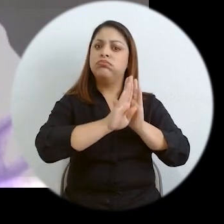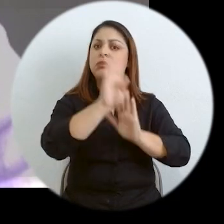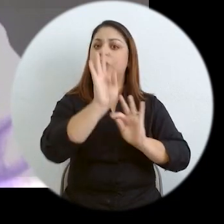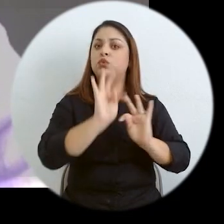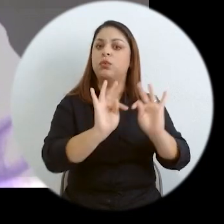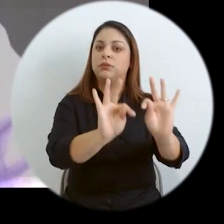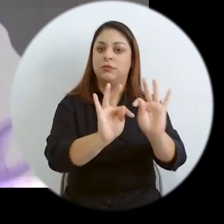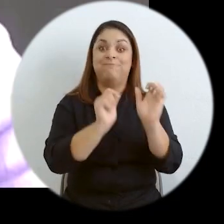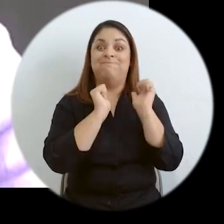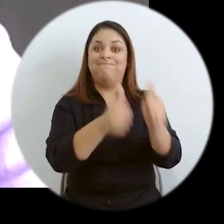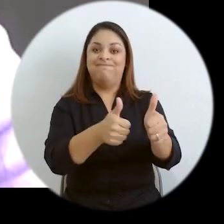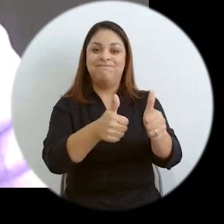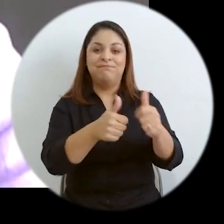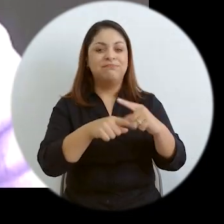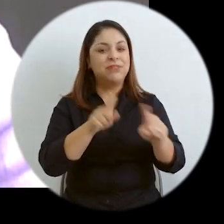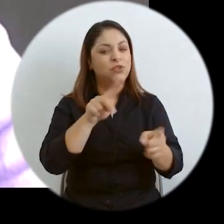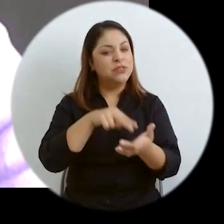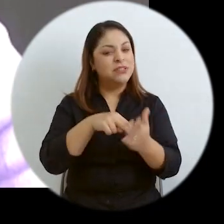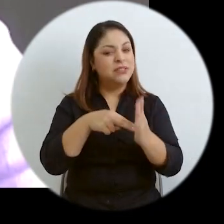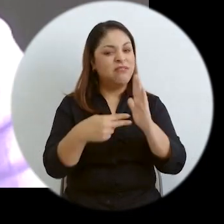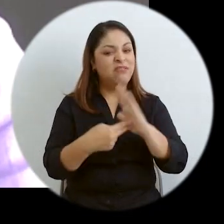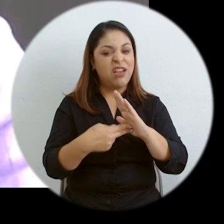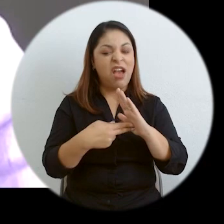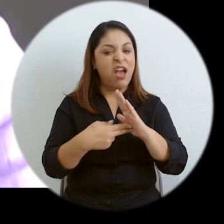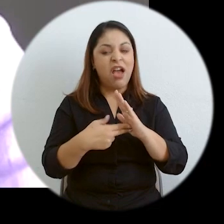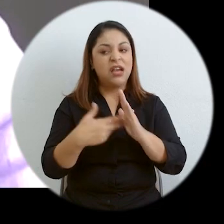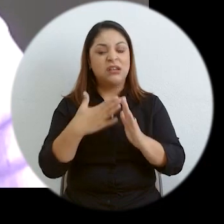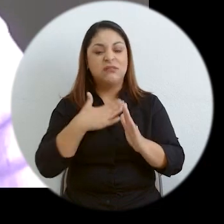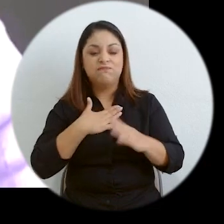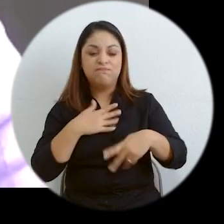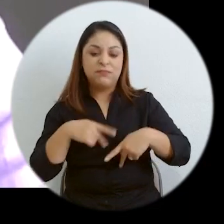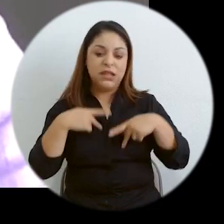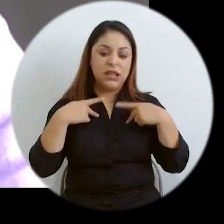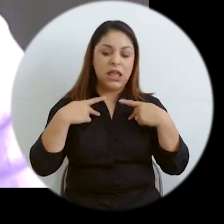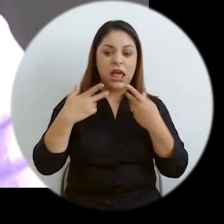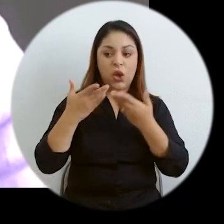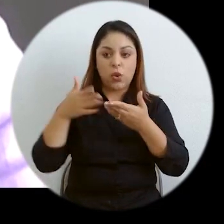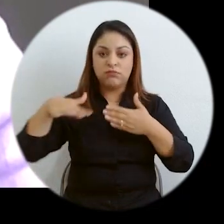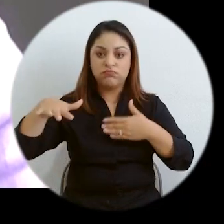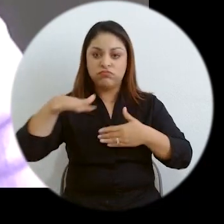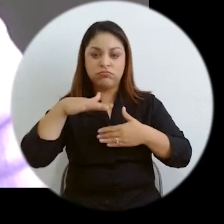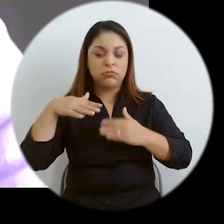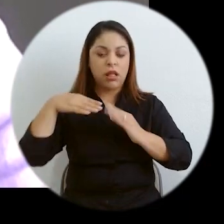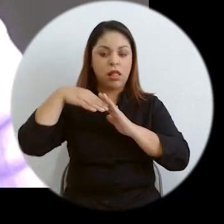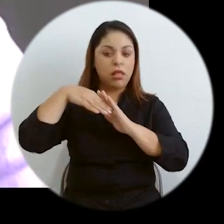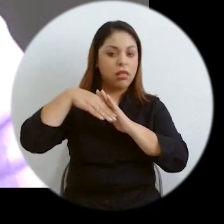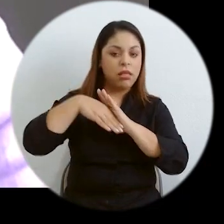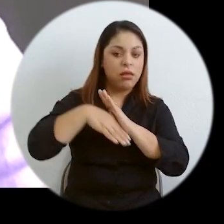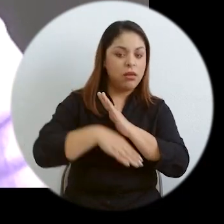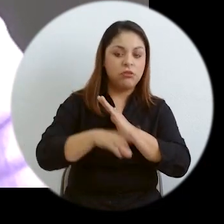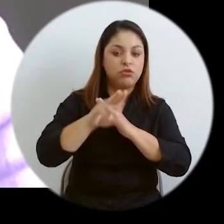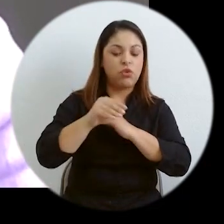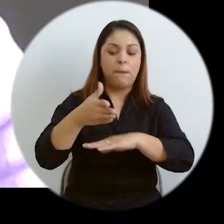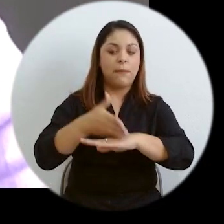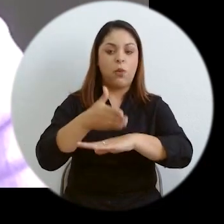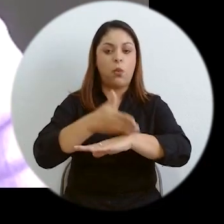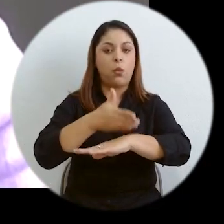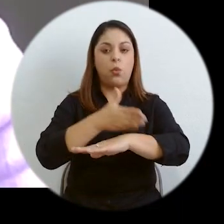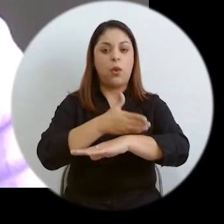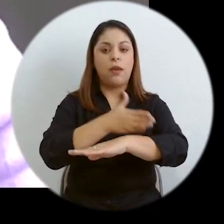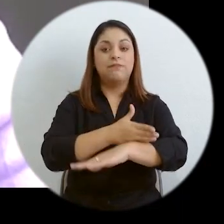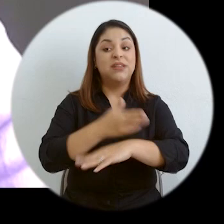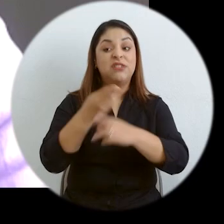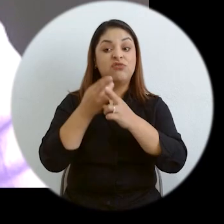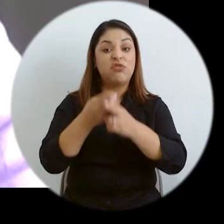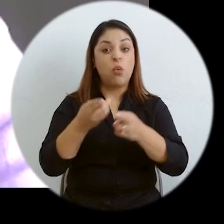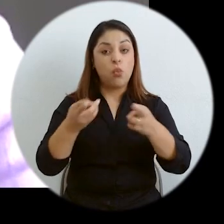desarrollo turístico, pero esto ha significado que sus niveles de vida no mejoren y que además sean